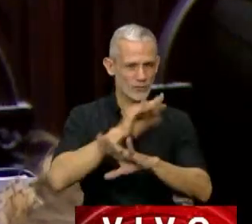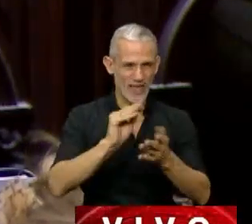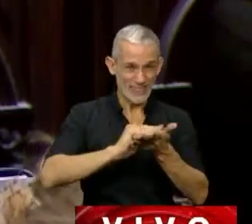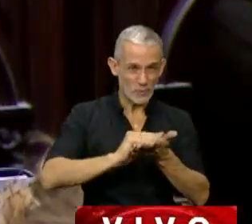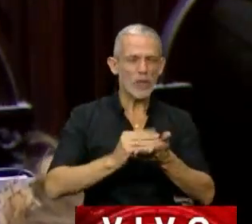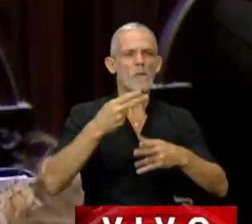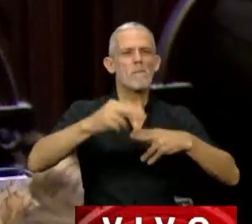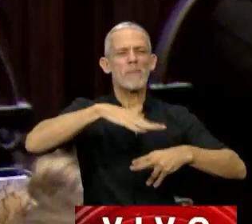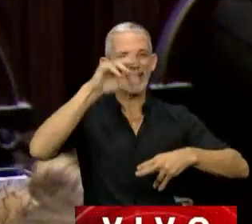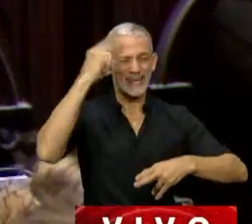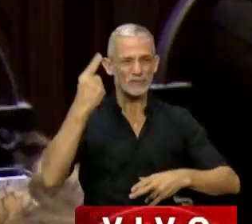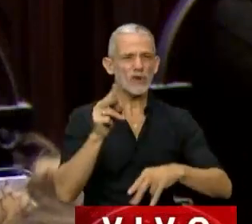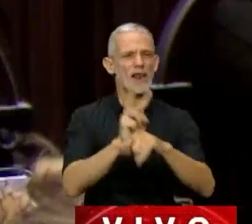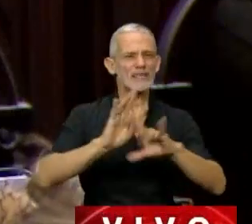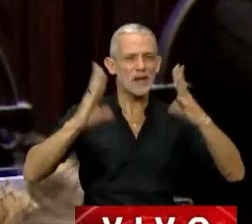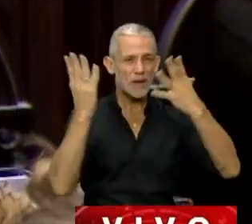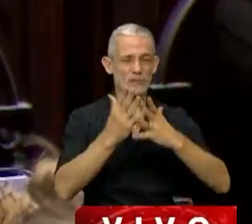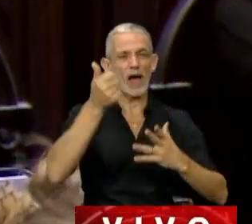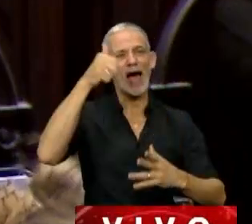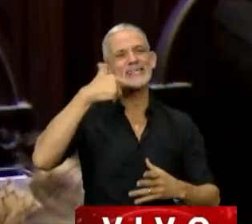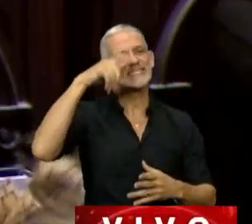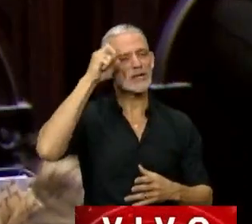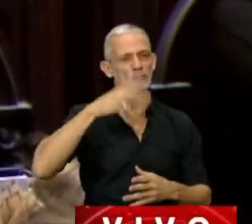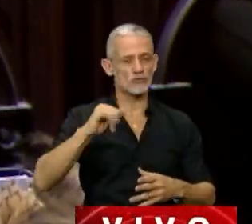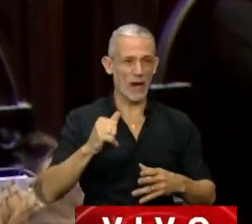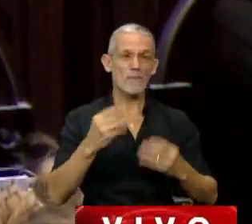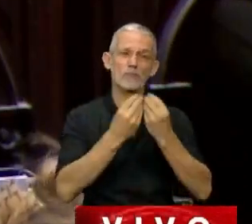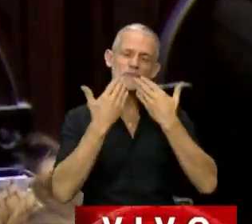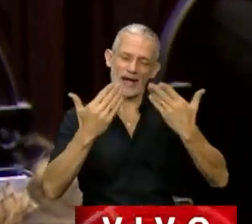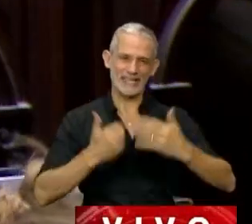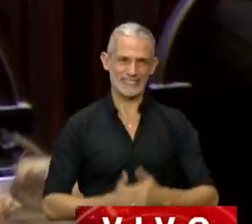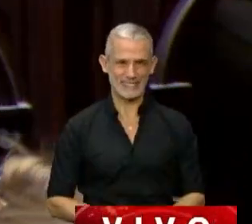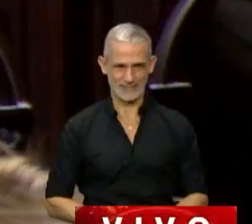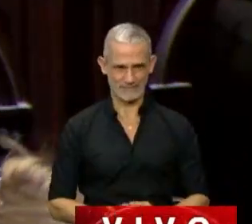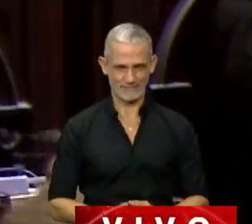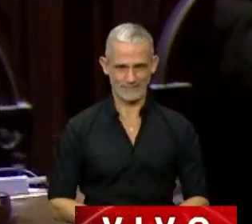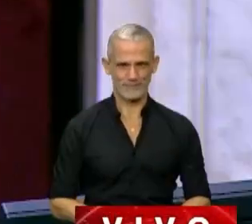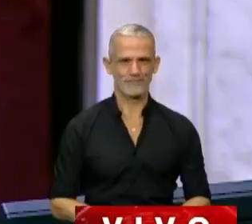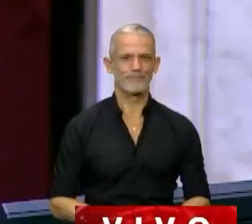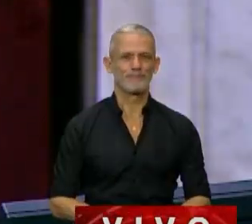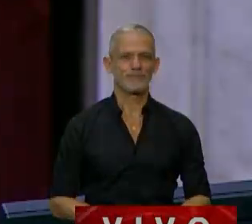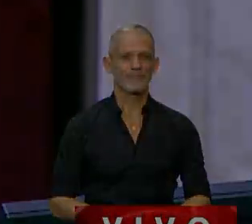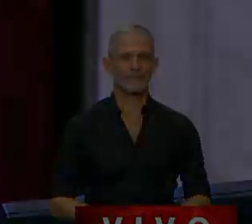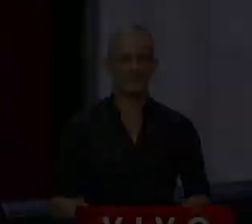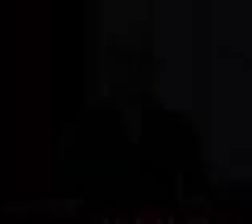el Parque Nacional y Reserva Nacional Ensenusa. Muchas gracias, presidente. Gracias. Gracias.